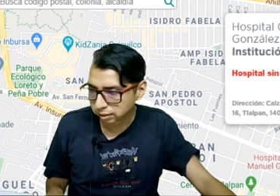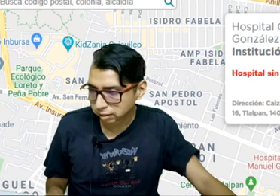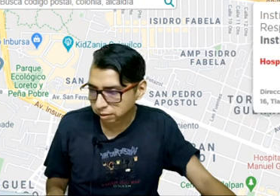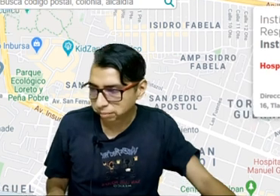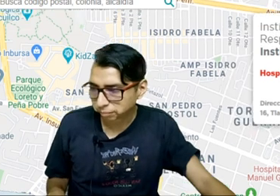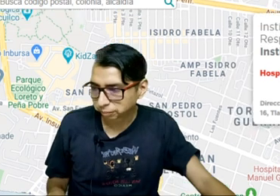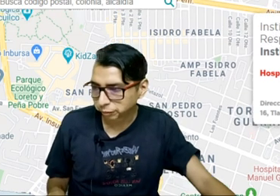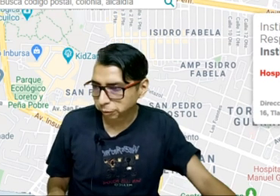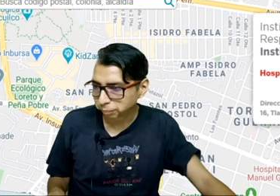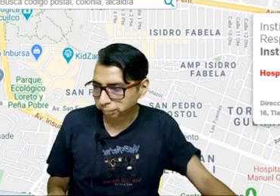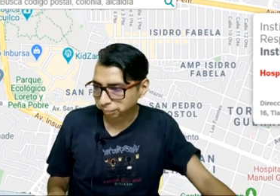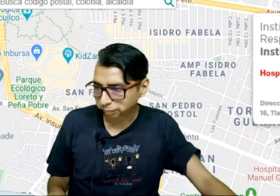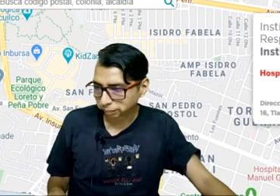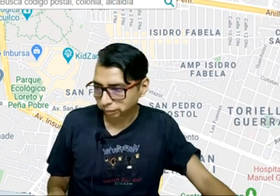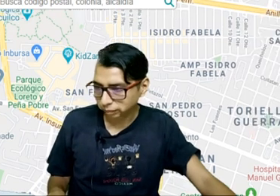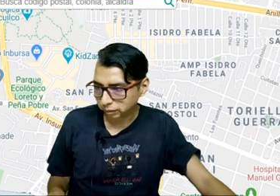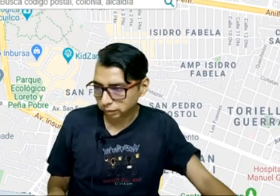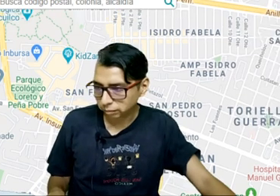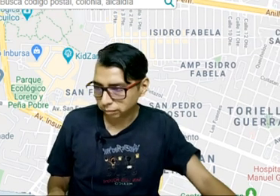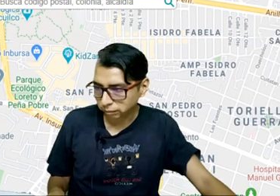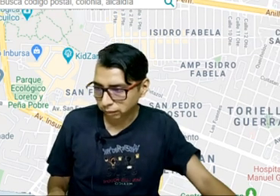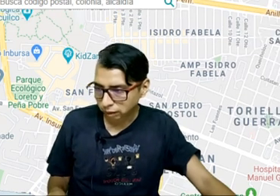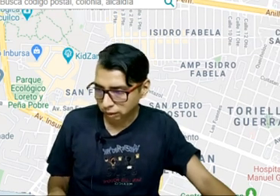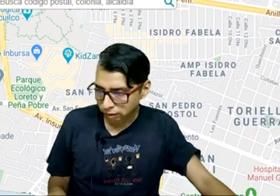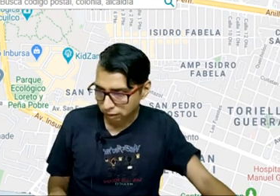hospitales